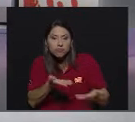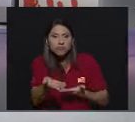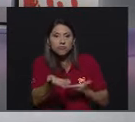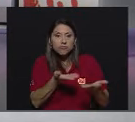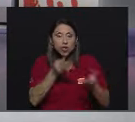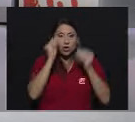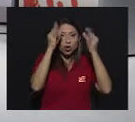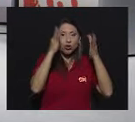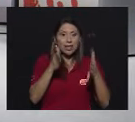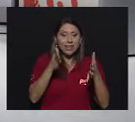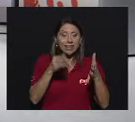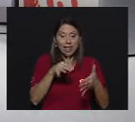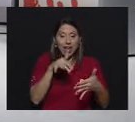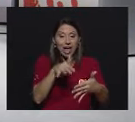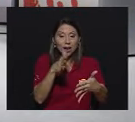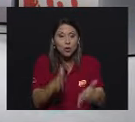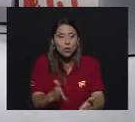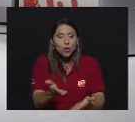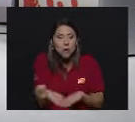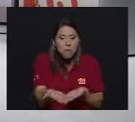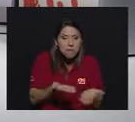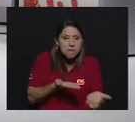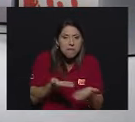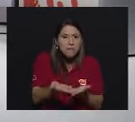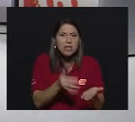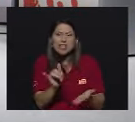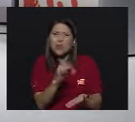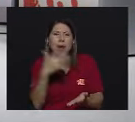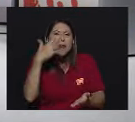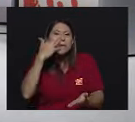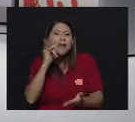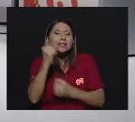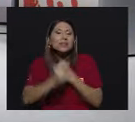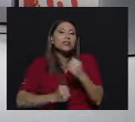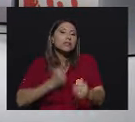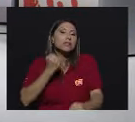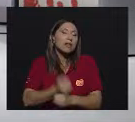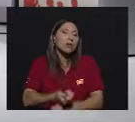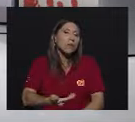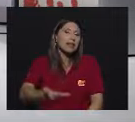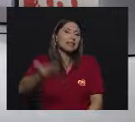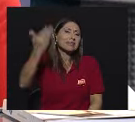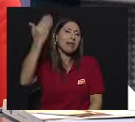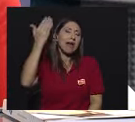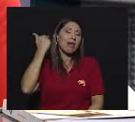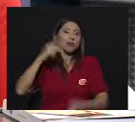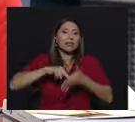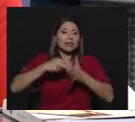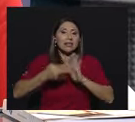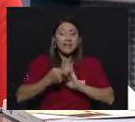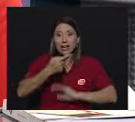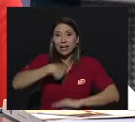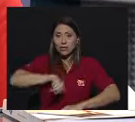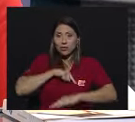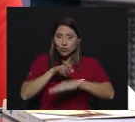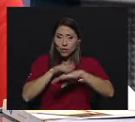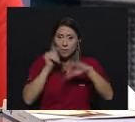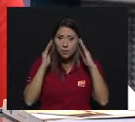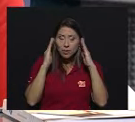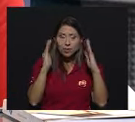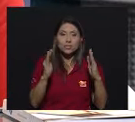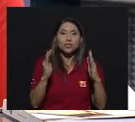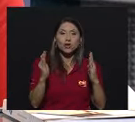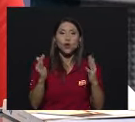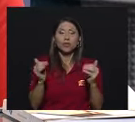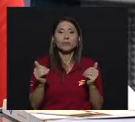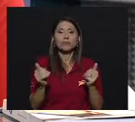que sigue siendo del siglo pasado, ¿verdad? Todo esto hace que efectivamente llamemos la atención